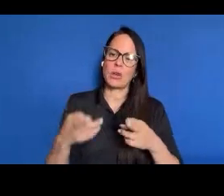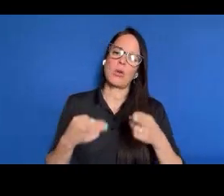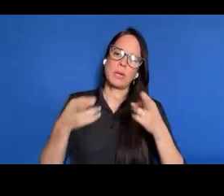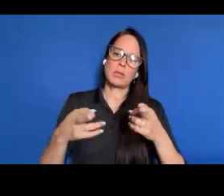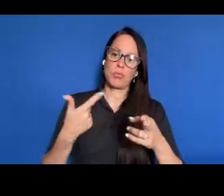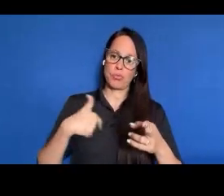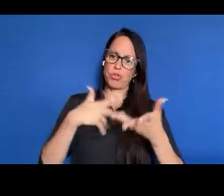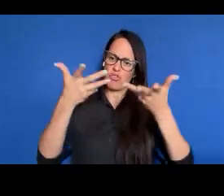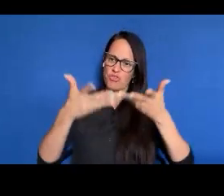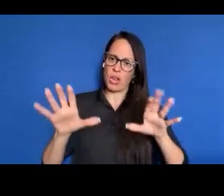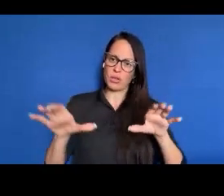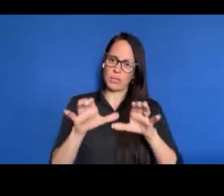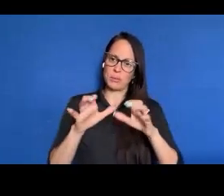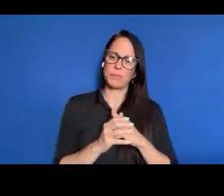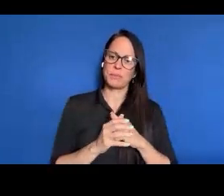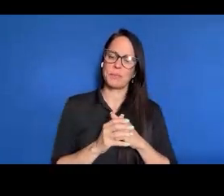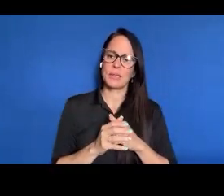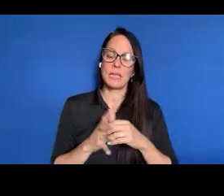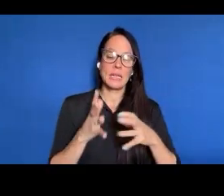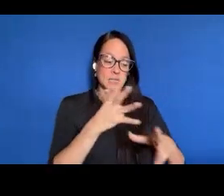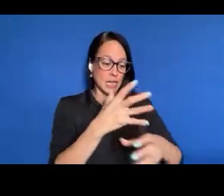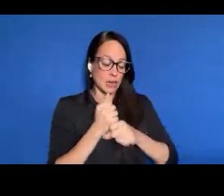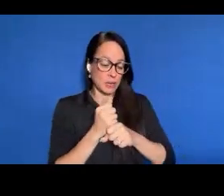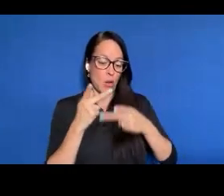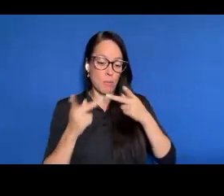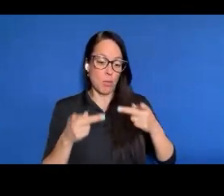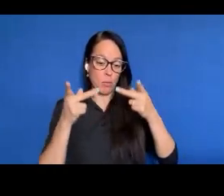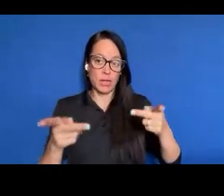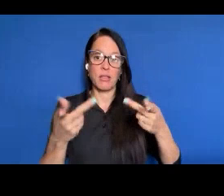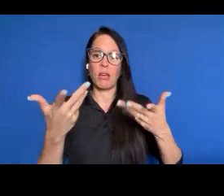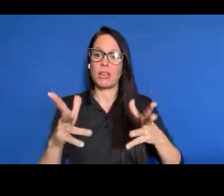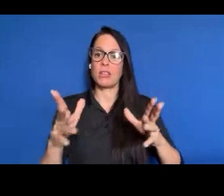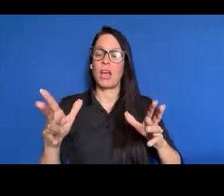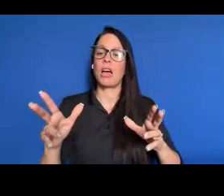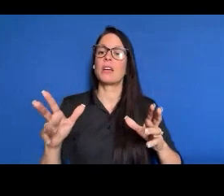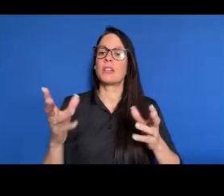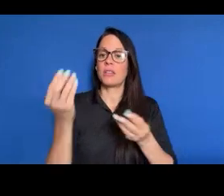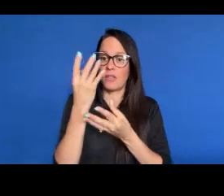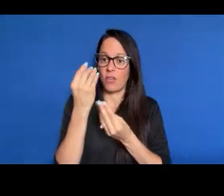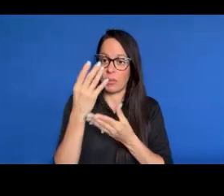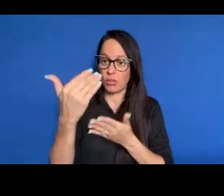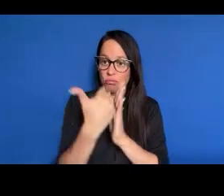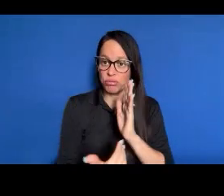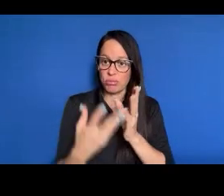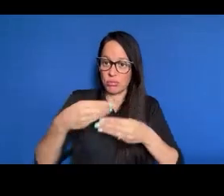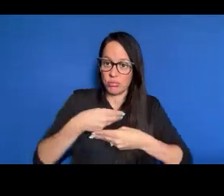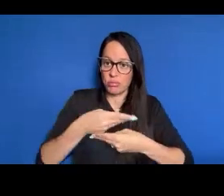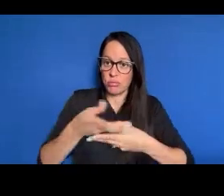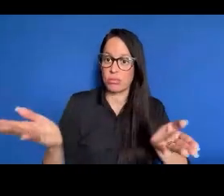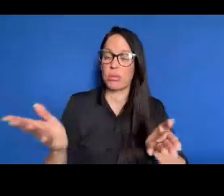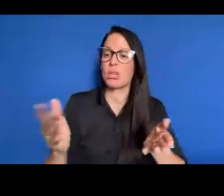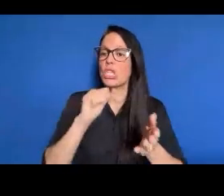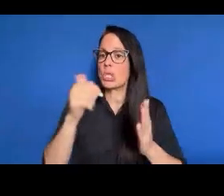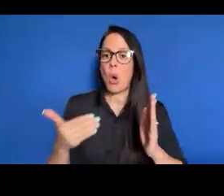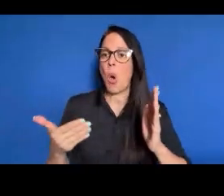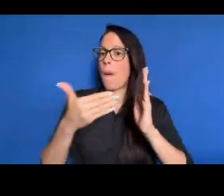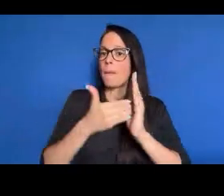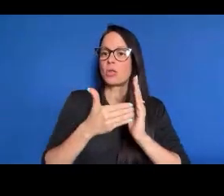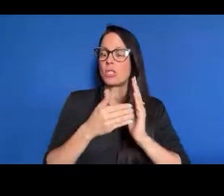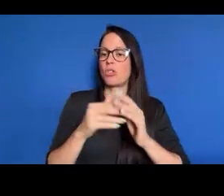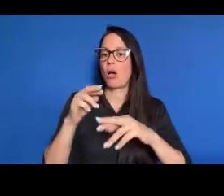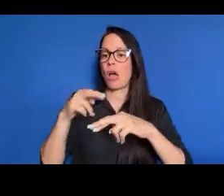recibieron sus respuestas y se remitieron los resúmenes a aquellos miembros que informaron no presentar conflicto de interés y tener la disposición a emitir su recomendación. Estos miembros